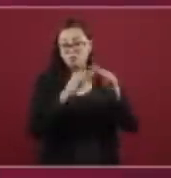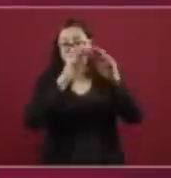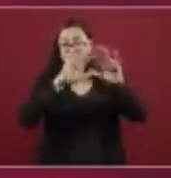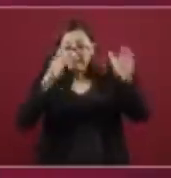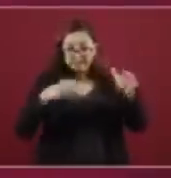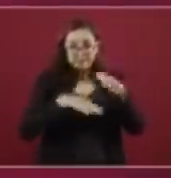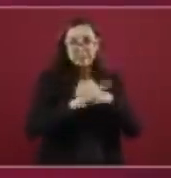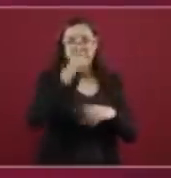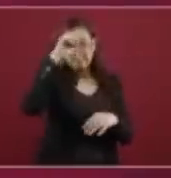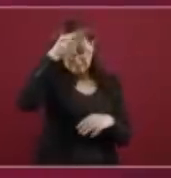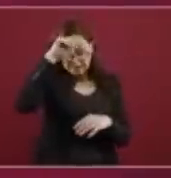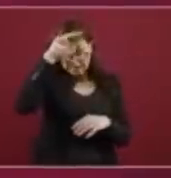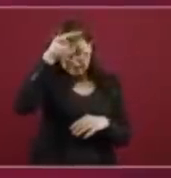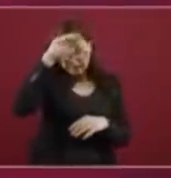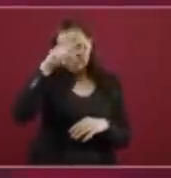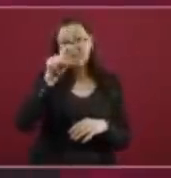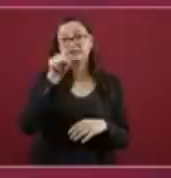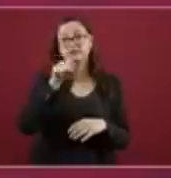me digan,